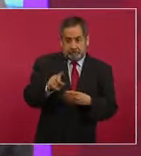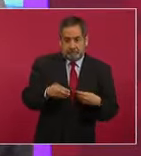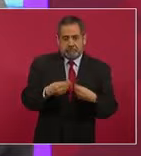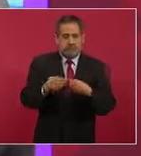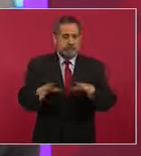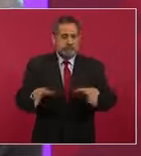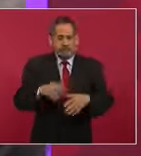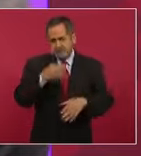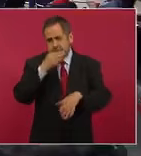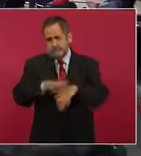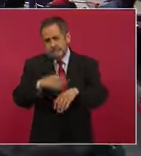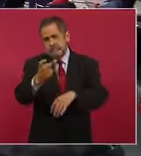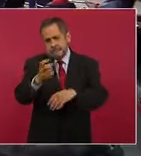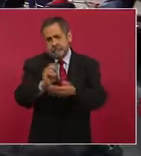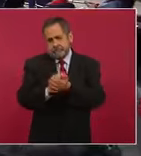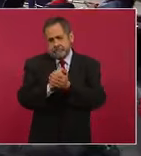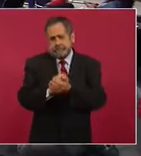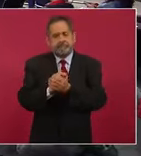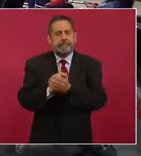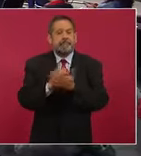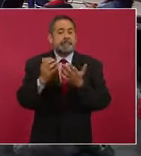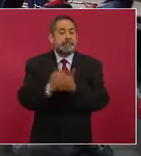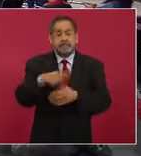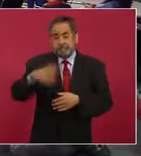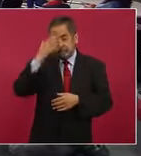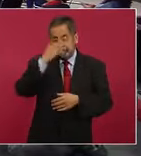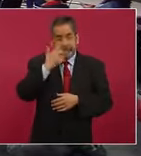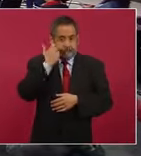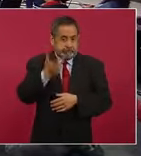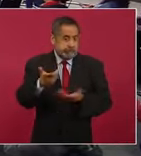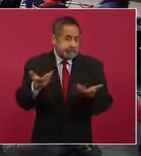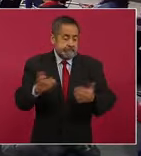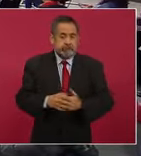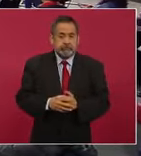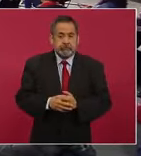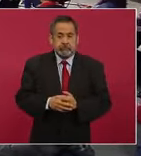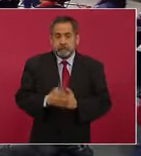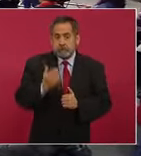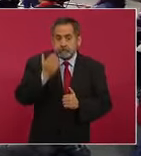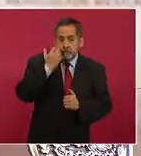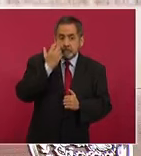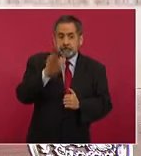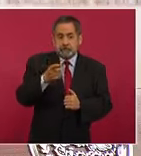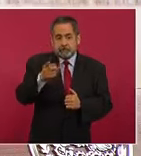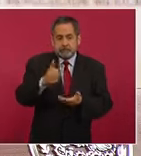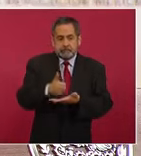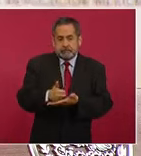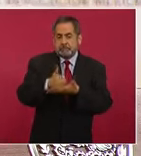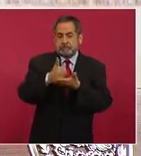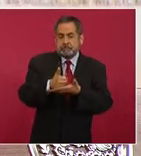que se está llevando a cabo esta rifa y que los que quieran